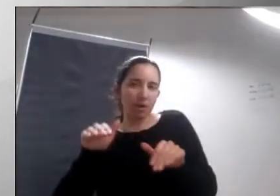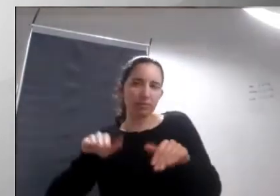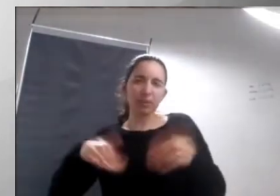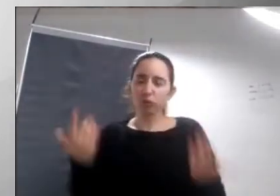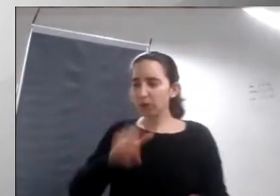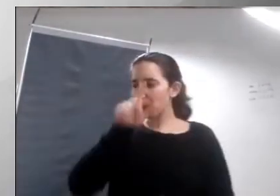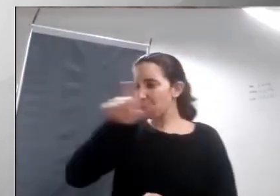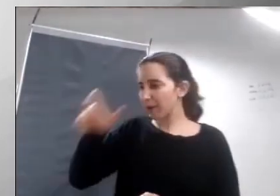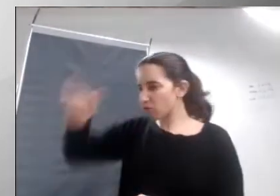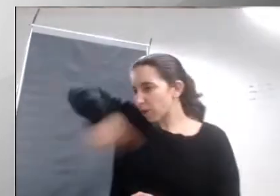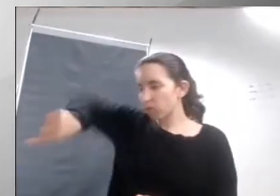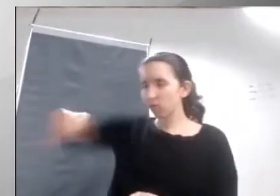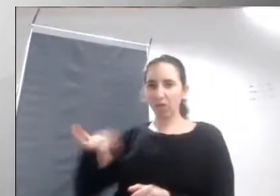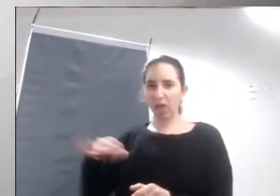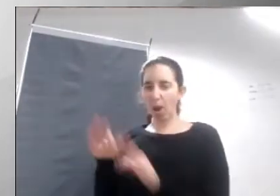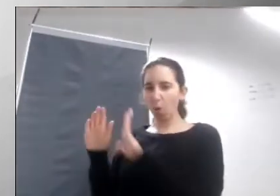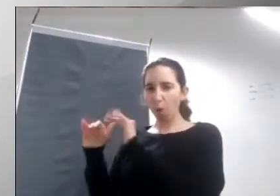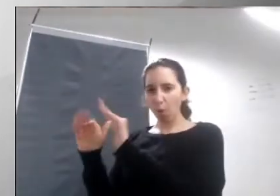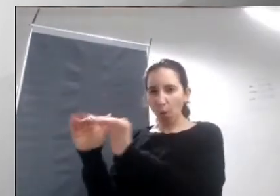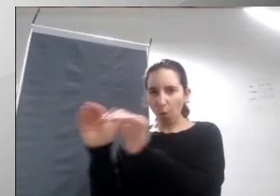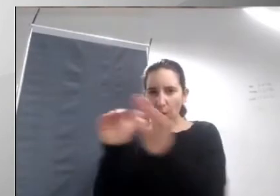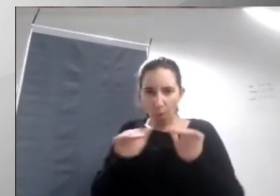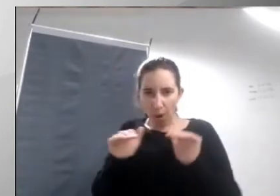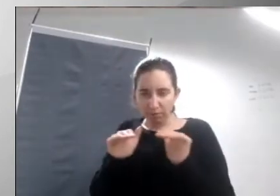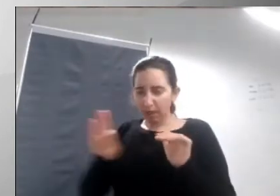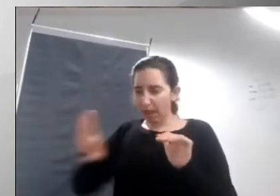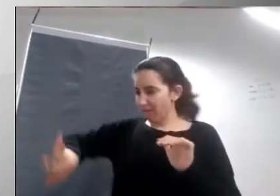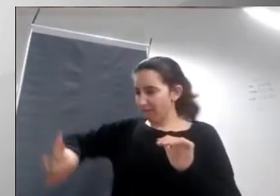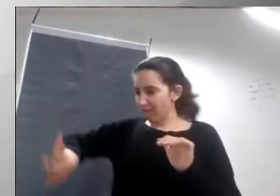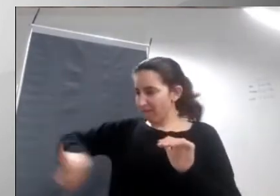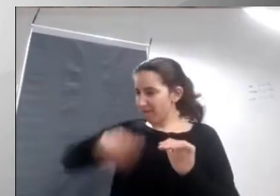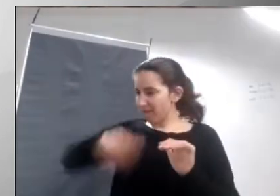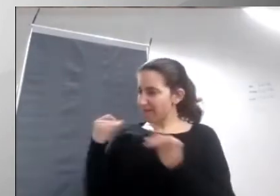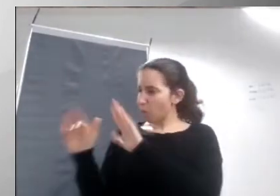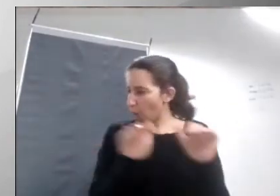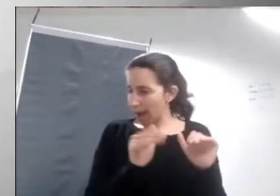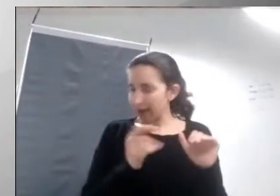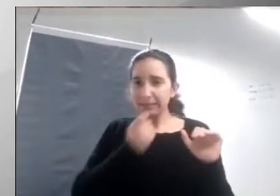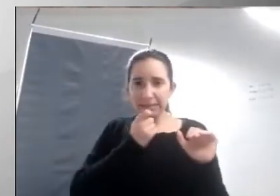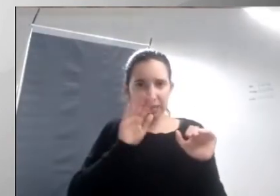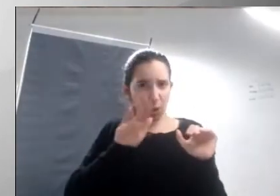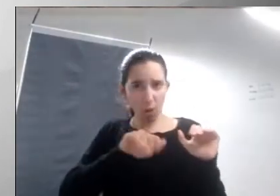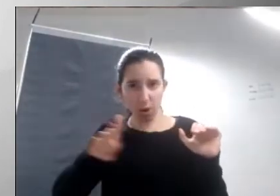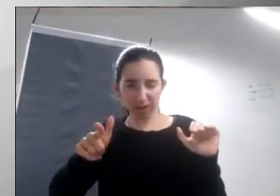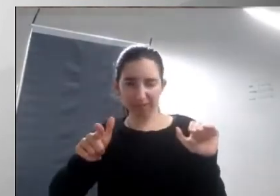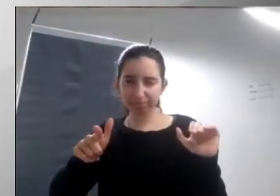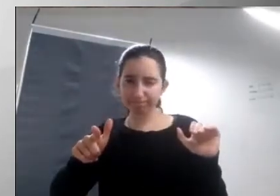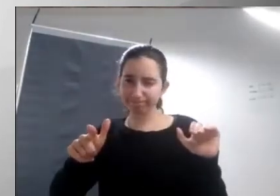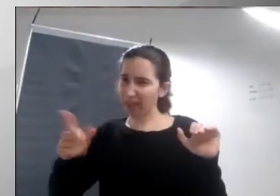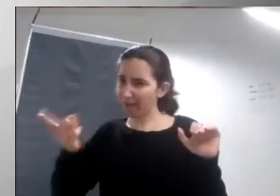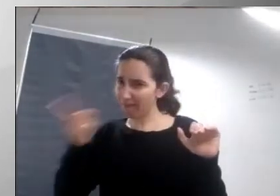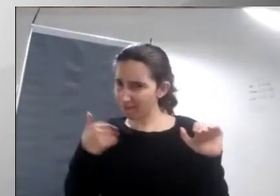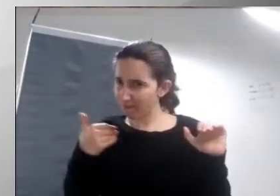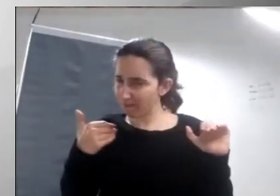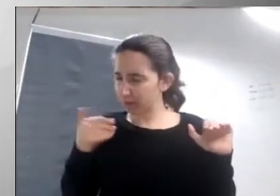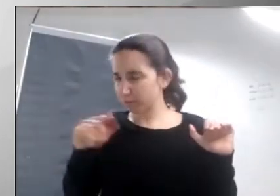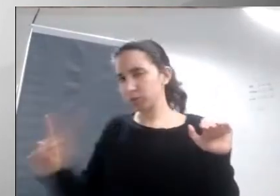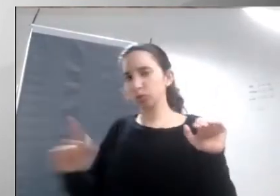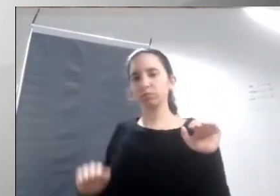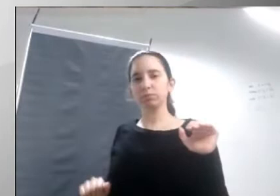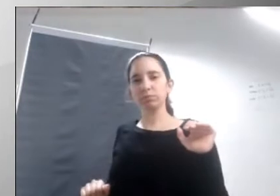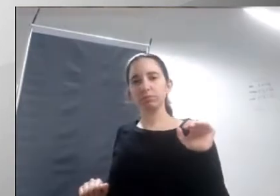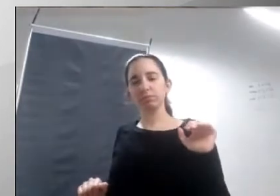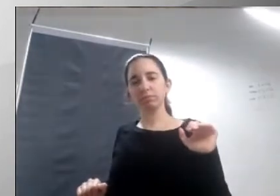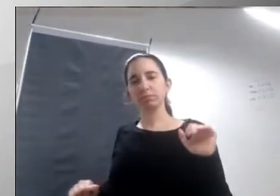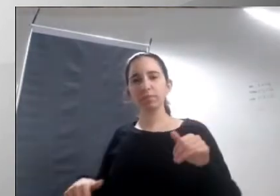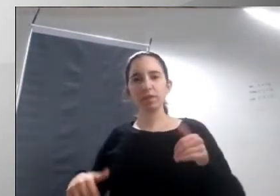concepción de que existe una vida que se debe vivir y la otra que no. Además, se ve